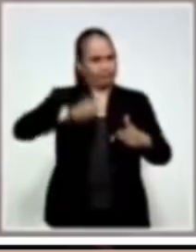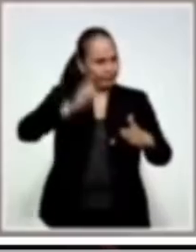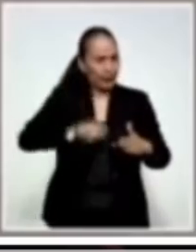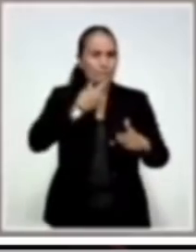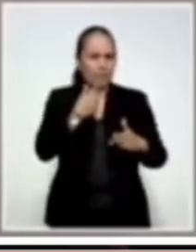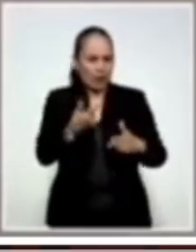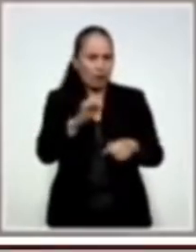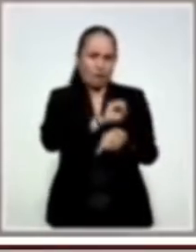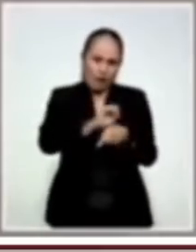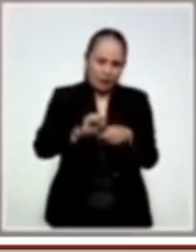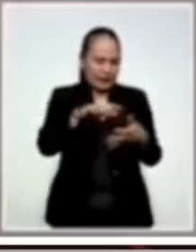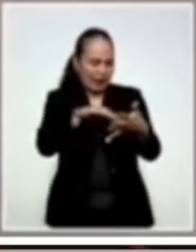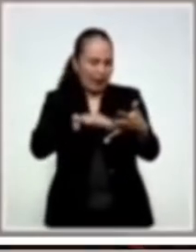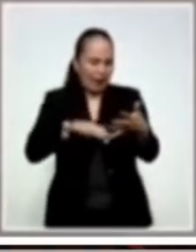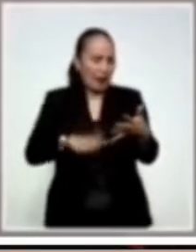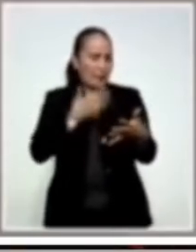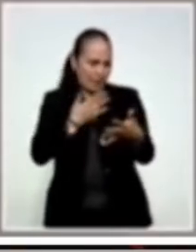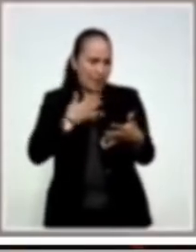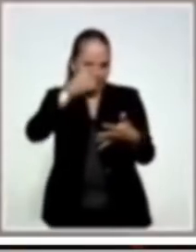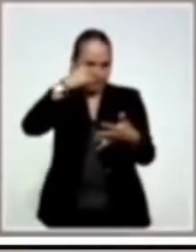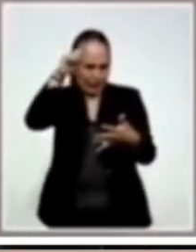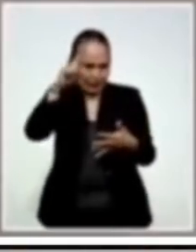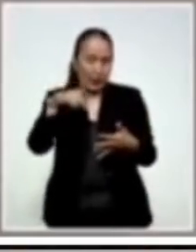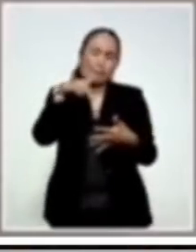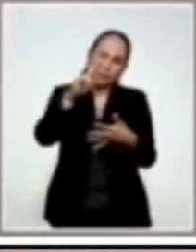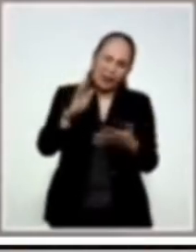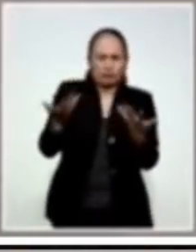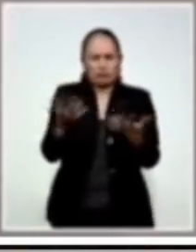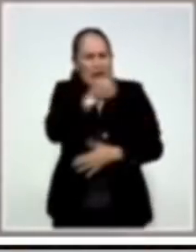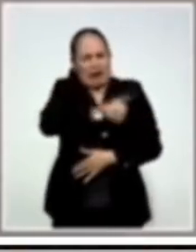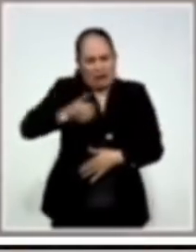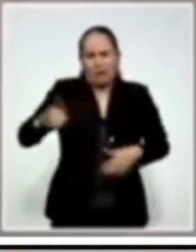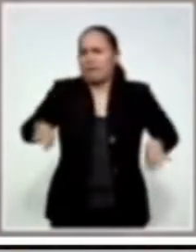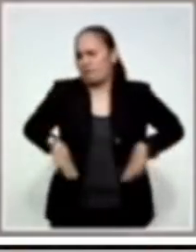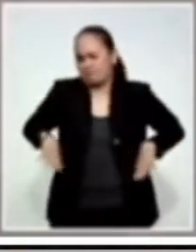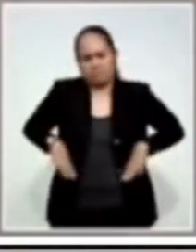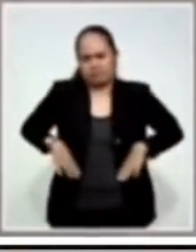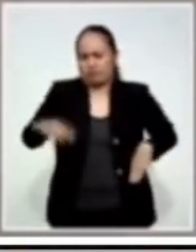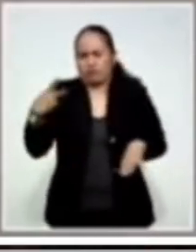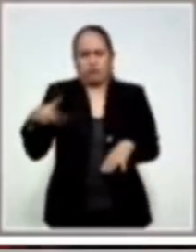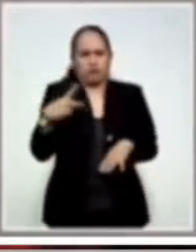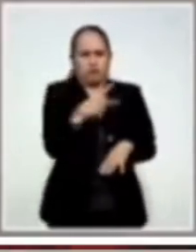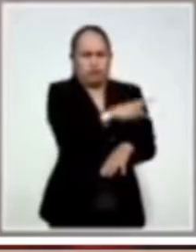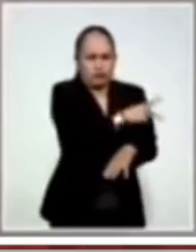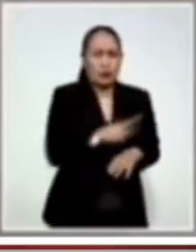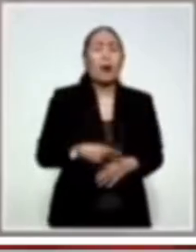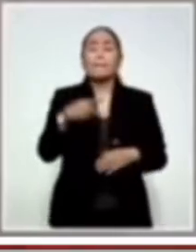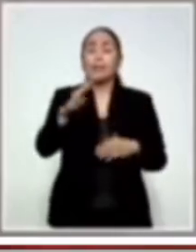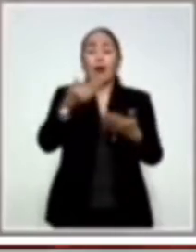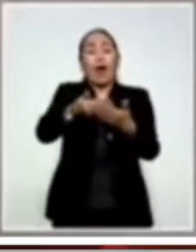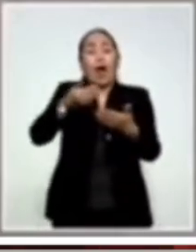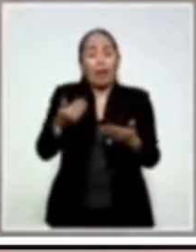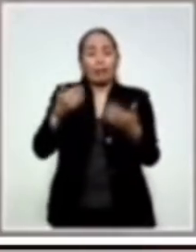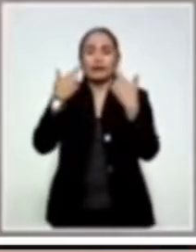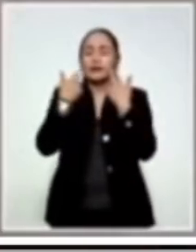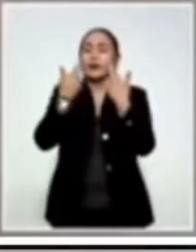sencillas, más fáciles de leer. Lo cierto es que aún así sigue habiendo estilos. Siempre en las sesiones previas, cuando